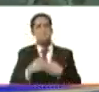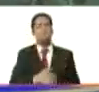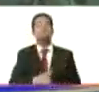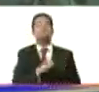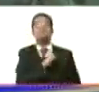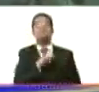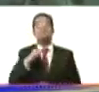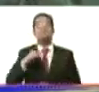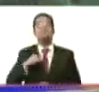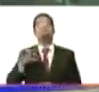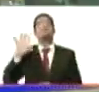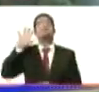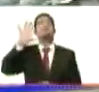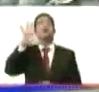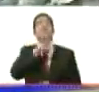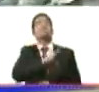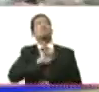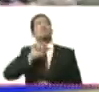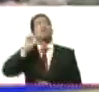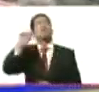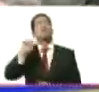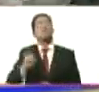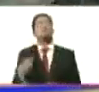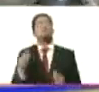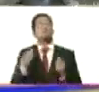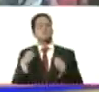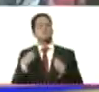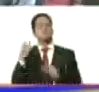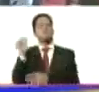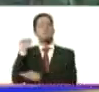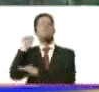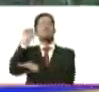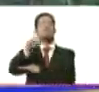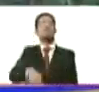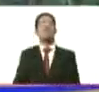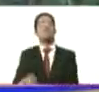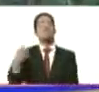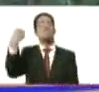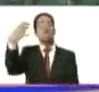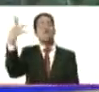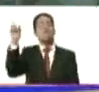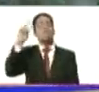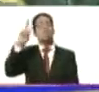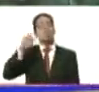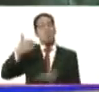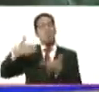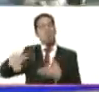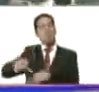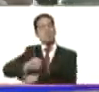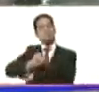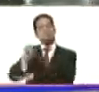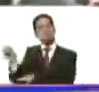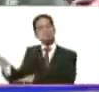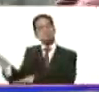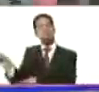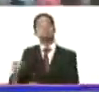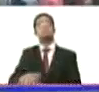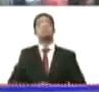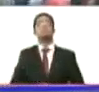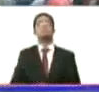¡Independencia y patria socialista! ¡El sol de Venezuela nace en el Esequibo!